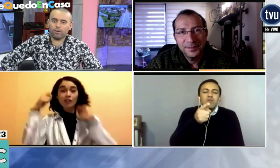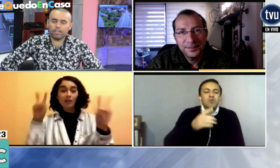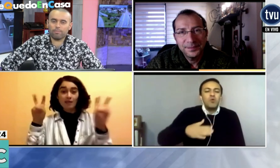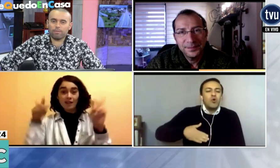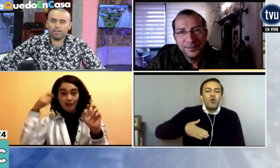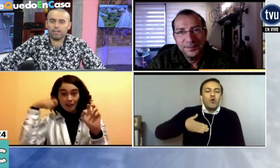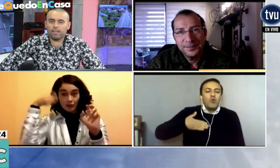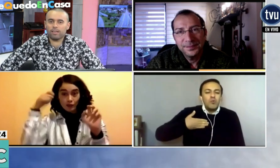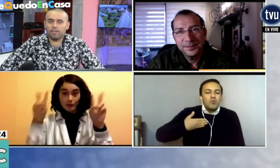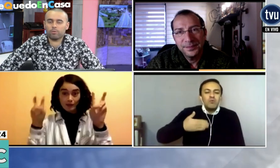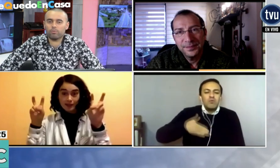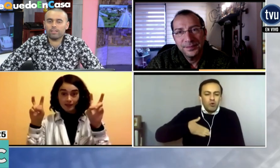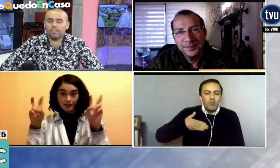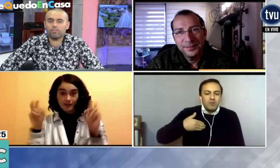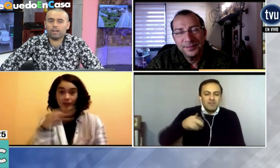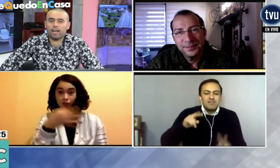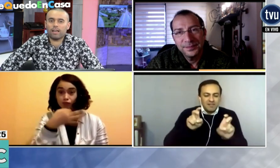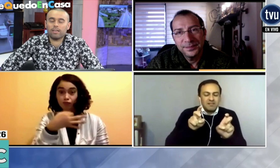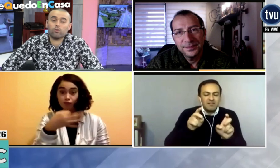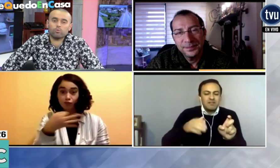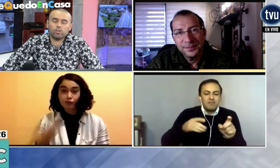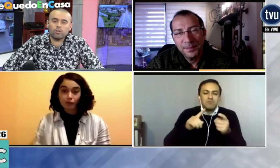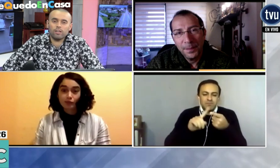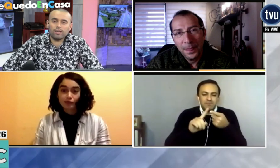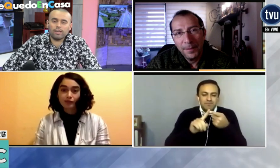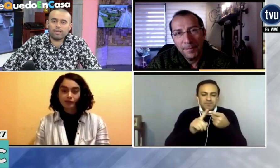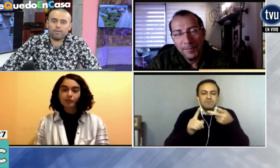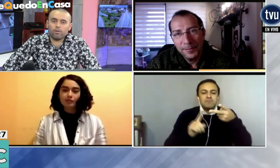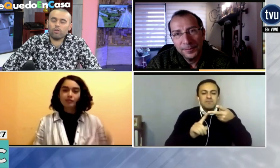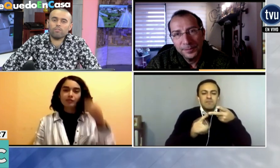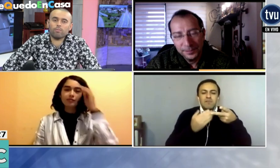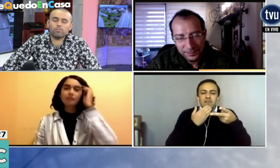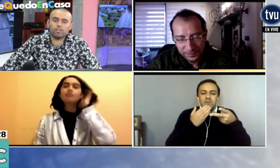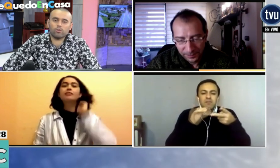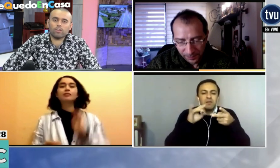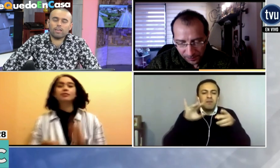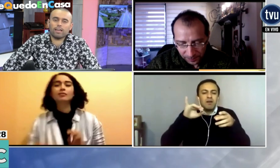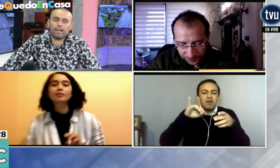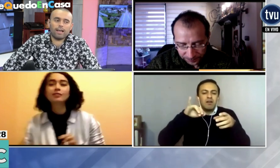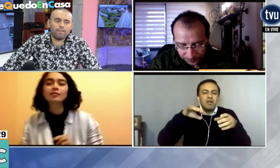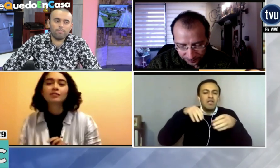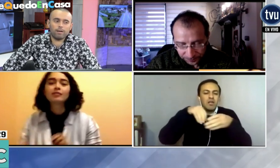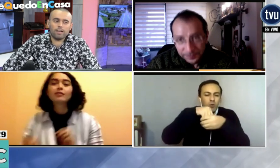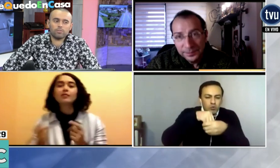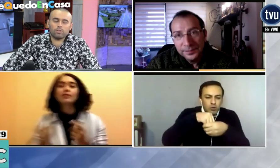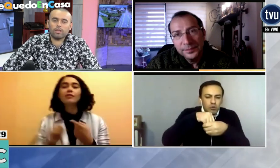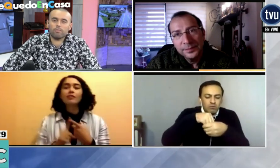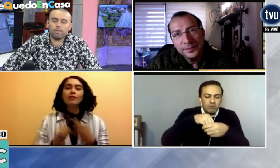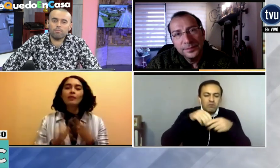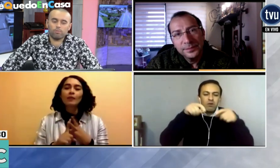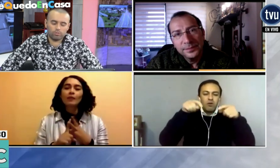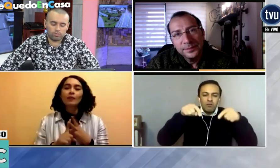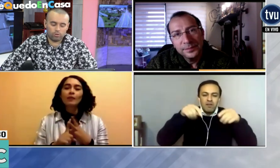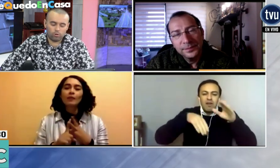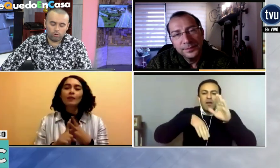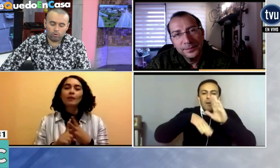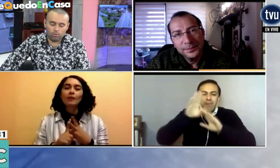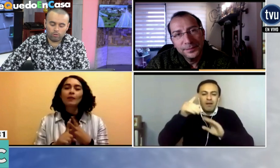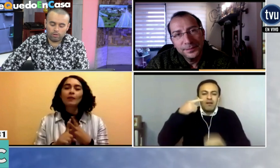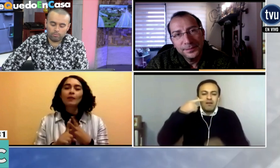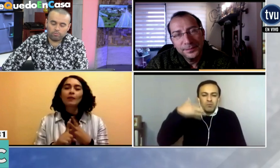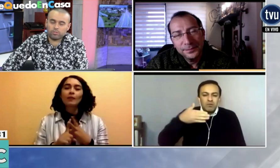aquello y también preguntarte sobre la inclusión. Hoy vemos cierto que cada vez más ustedes mismos